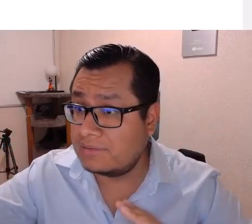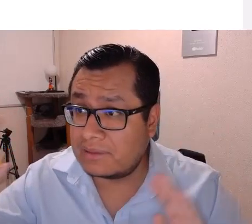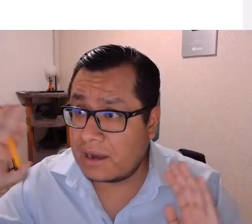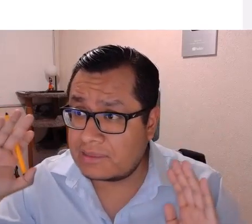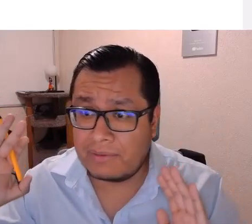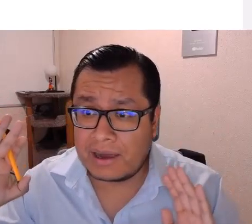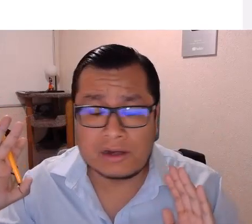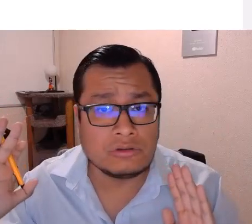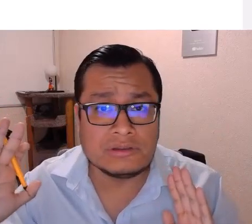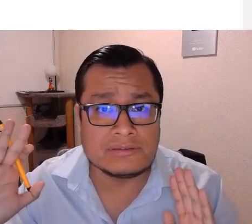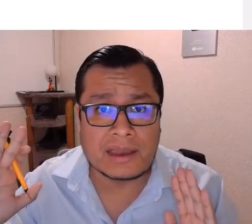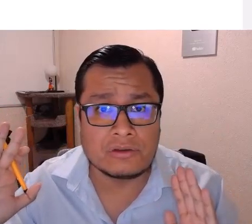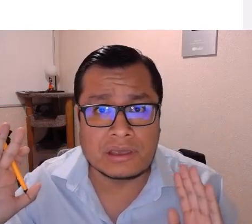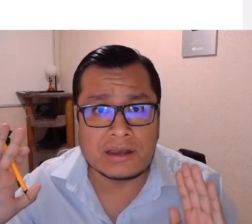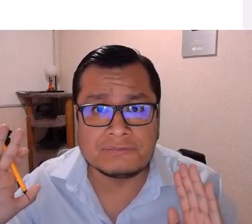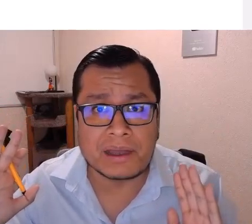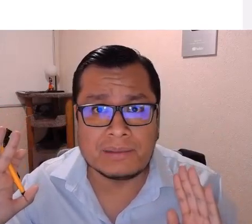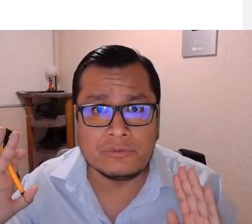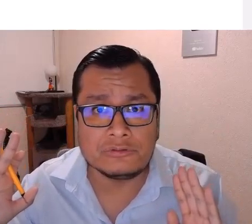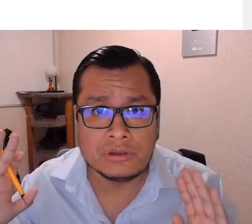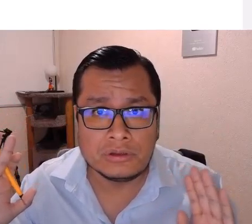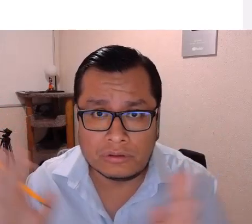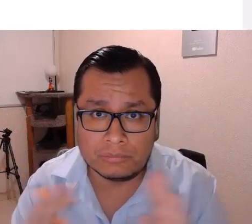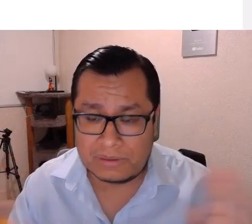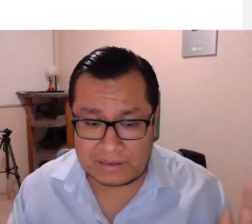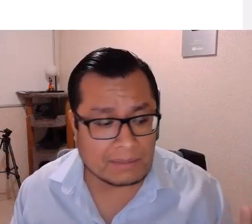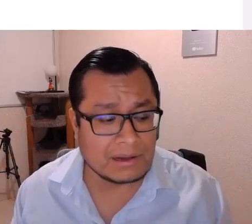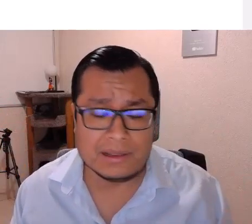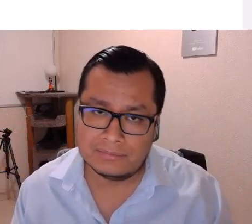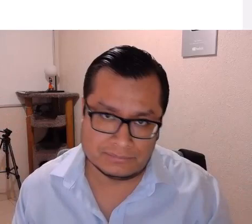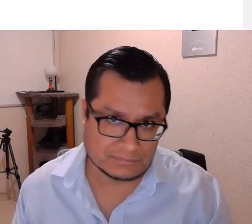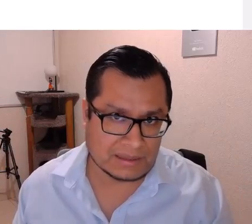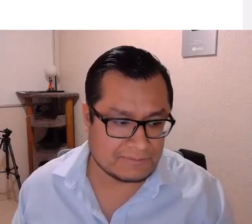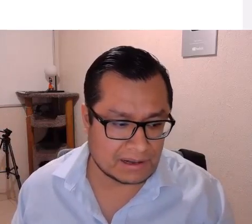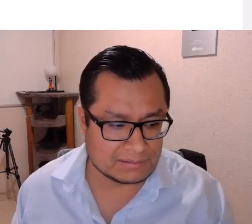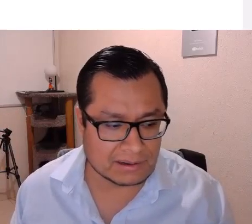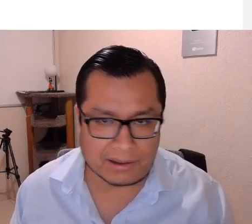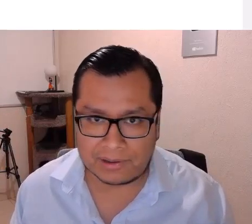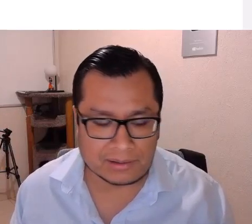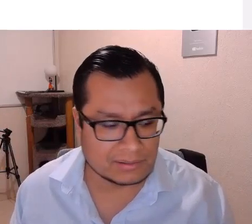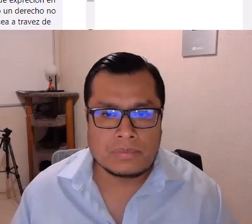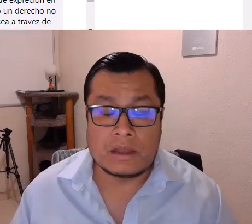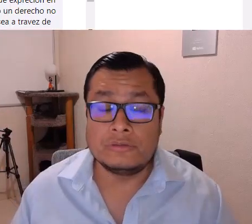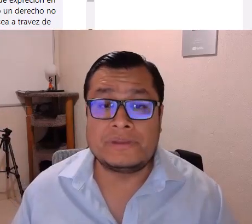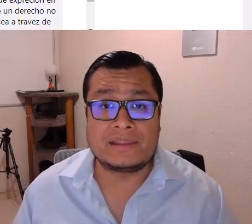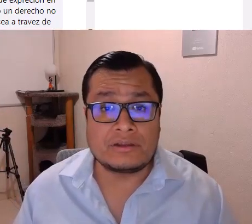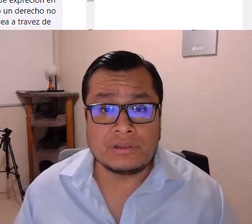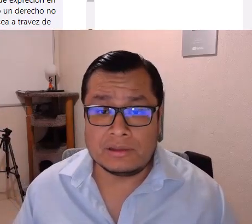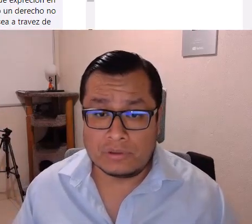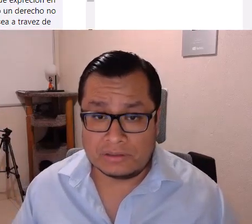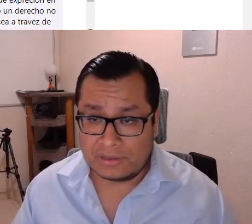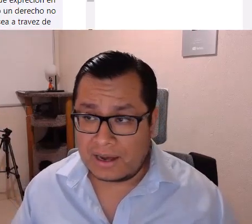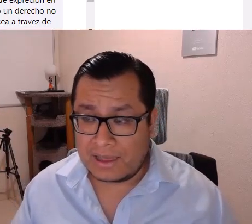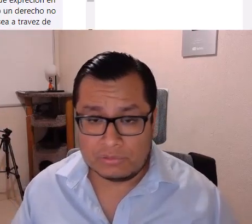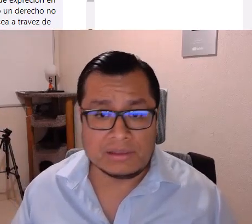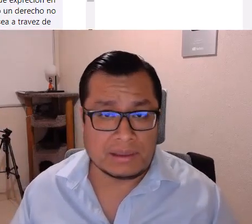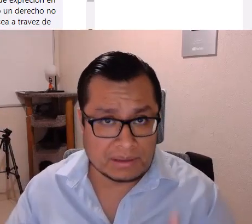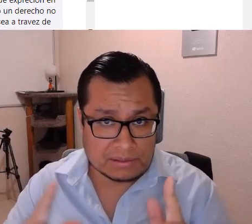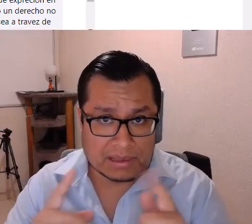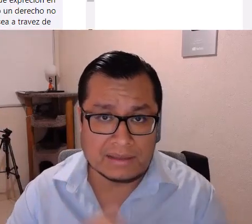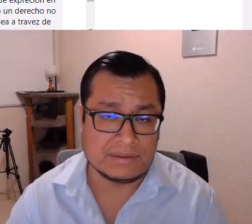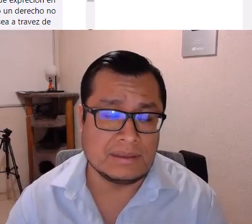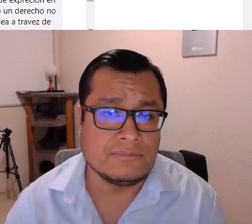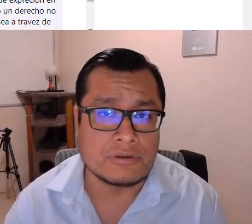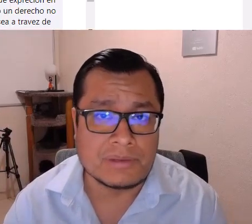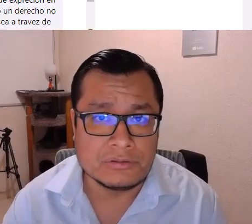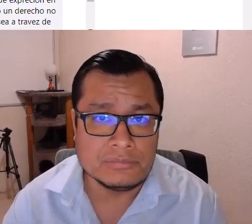pongas a trabajar con ese salario que ya les pagamos todo miserable Qué diferencia la verdad y el subsecretario de educación de la laguna también